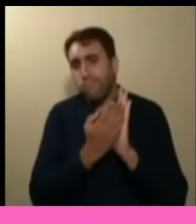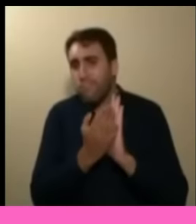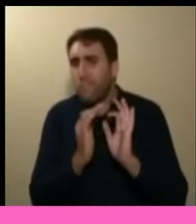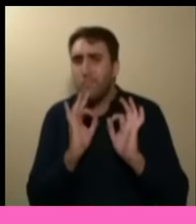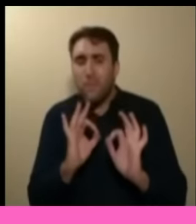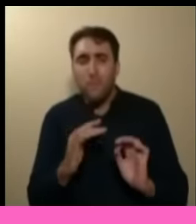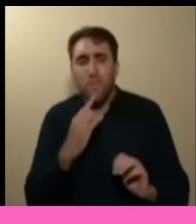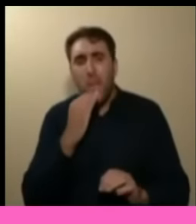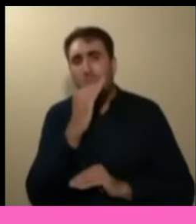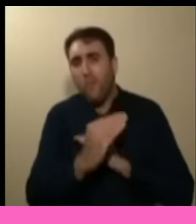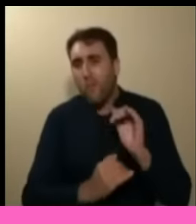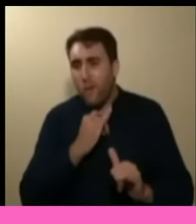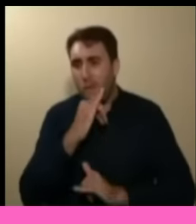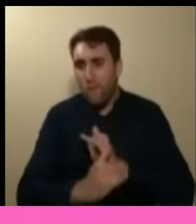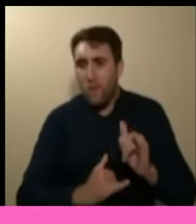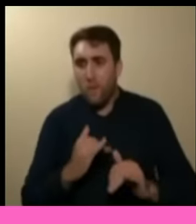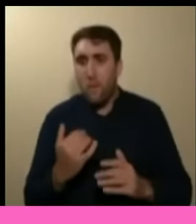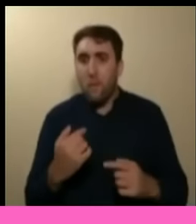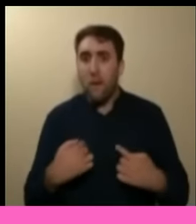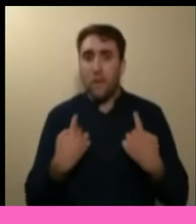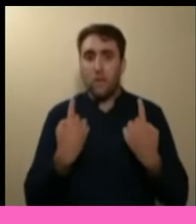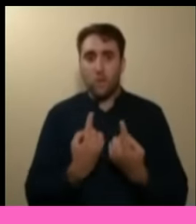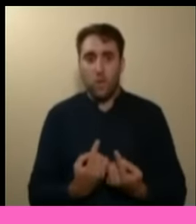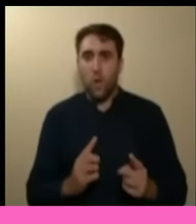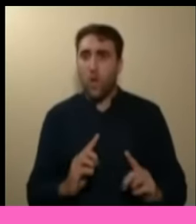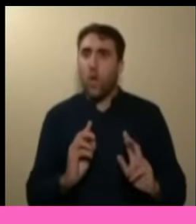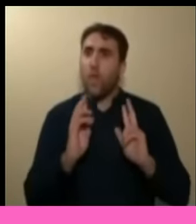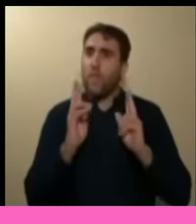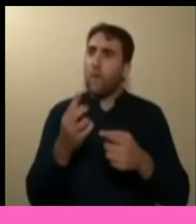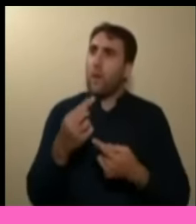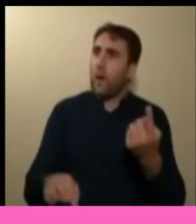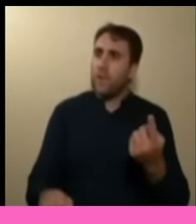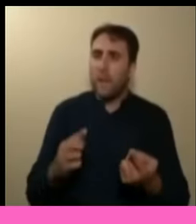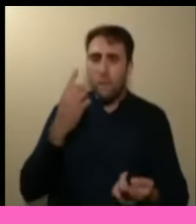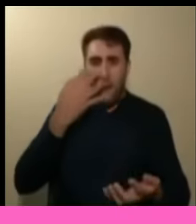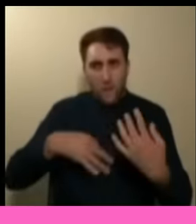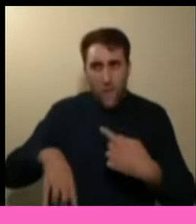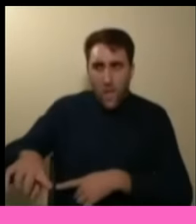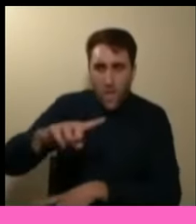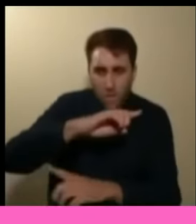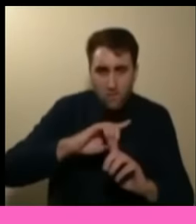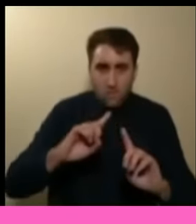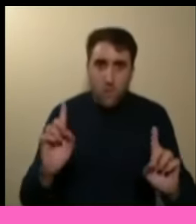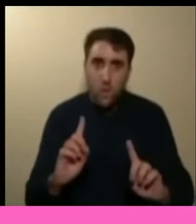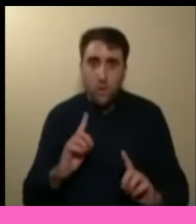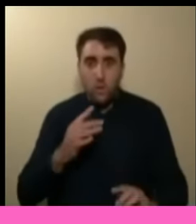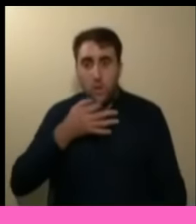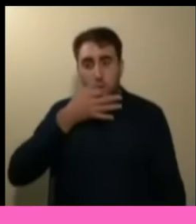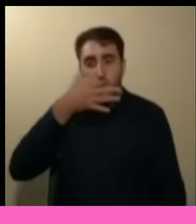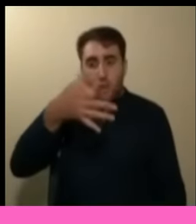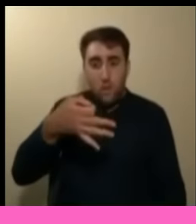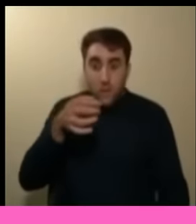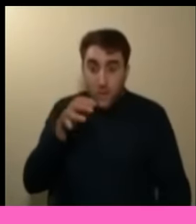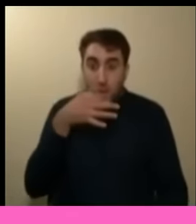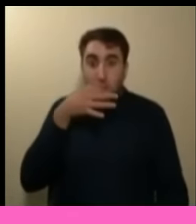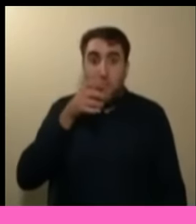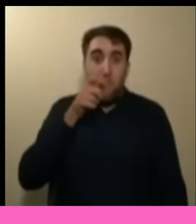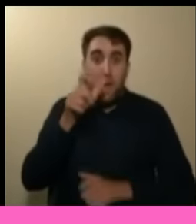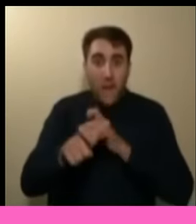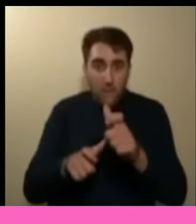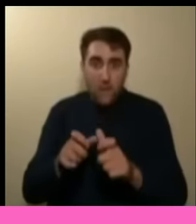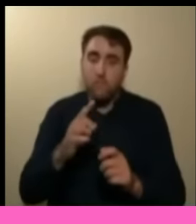iba a hacer. Para nosotros no corre como te digo una cosa, te digo la otra. Para nosotros la palabra vale. Para nosotros los